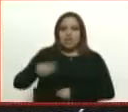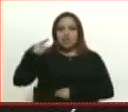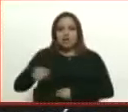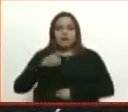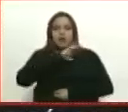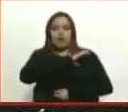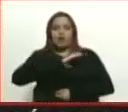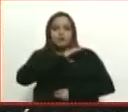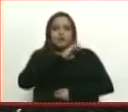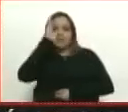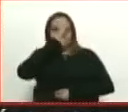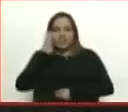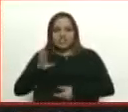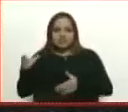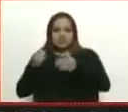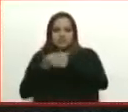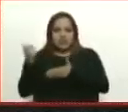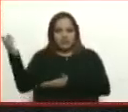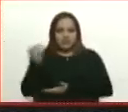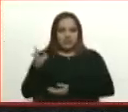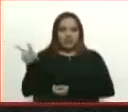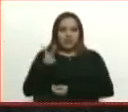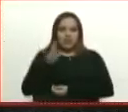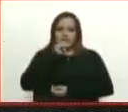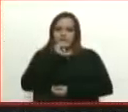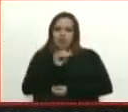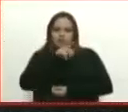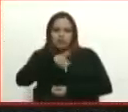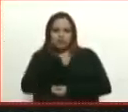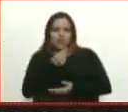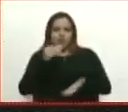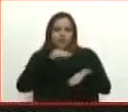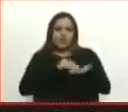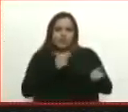de Brasil en el país. Es la información y con ella retornamos. Adelante.